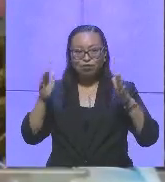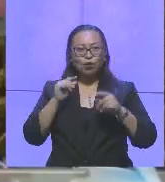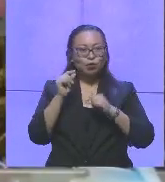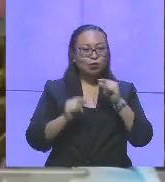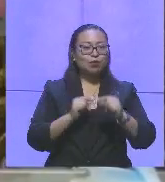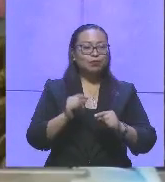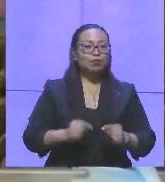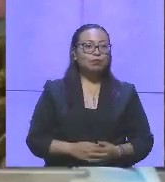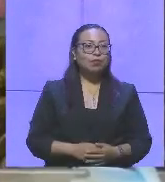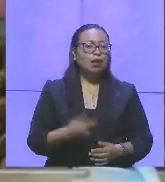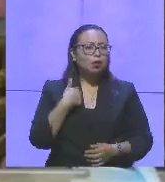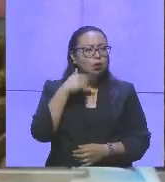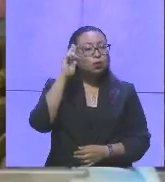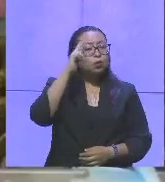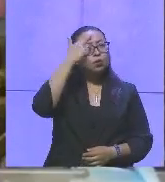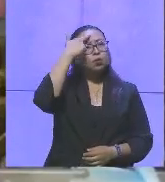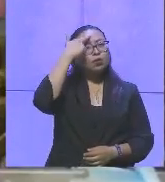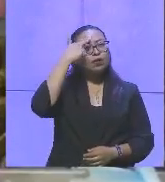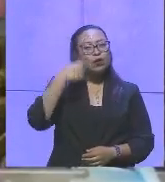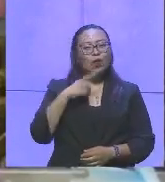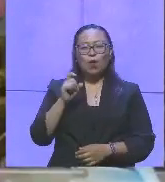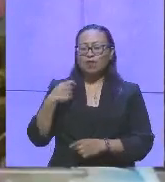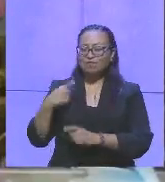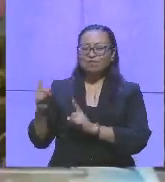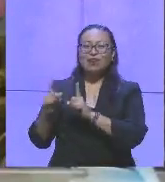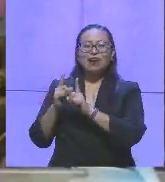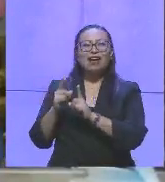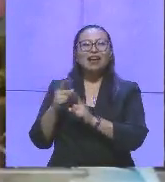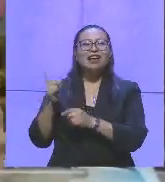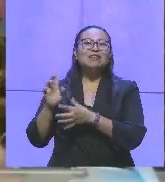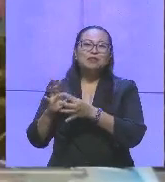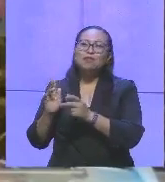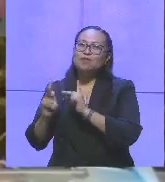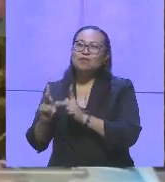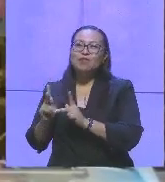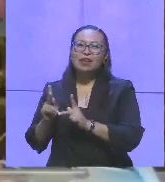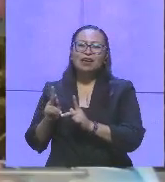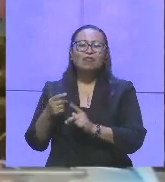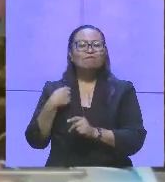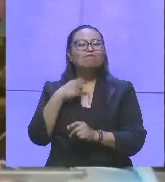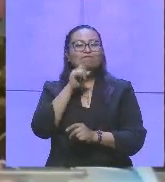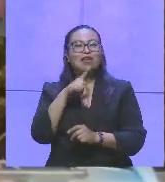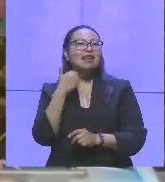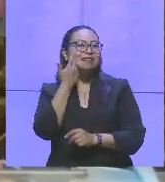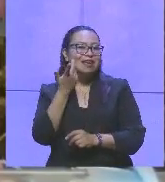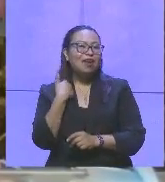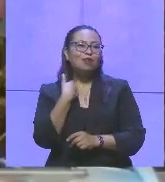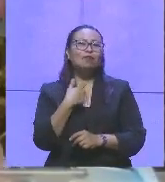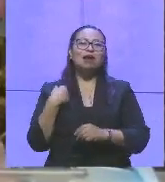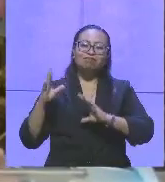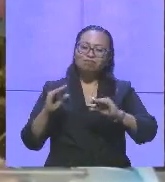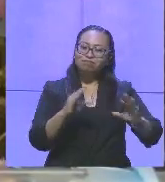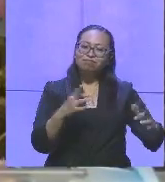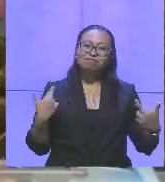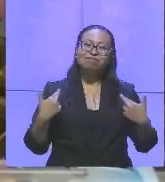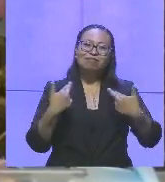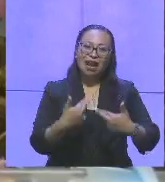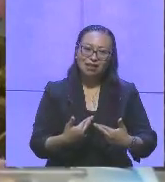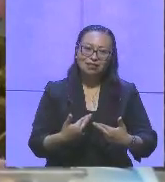Y recuerdo en aquella ocasión que José Pablo me decía, es que yo quiero transitar también al ámbito académico, y me lo decías con